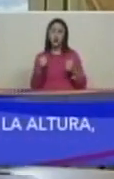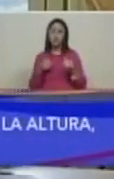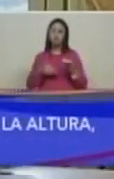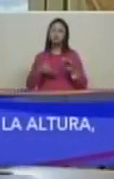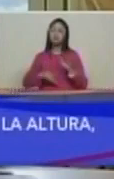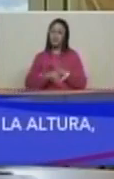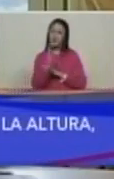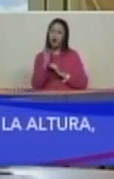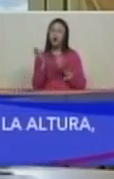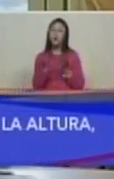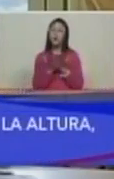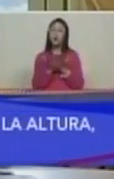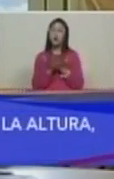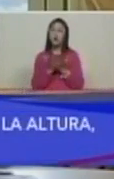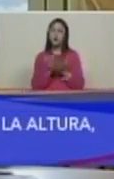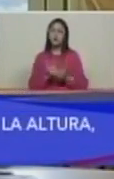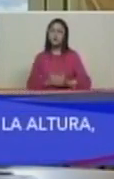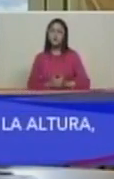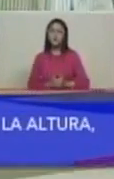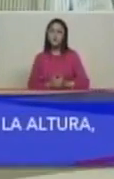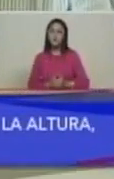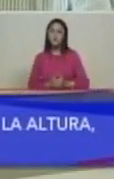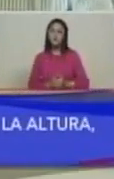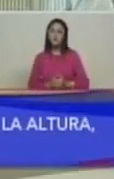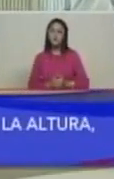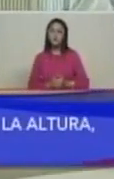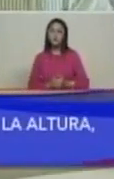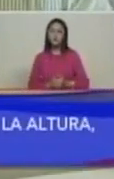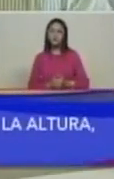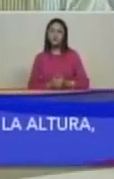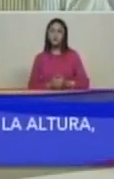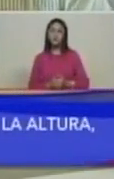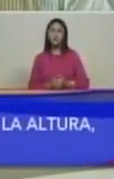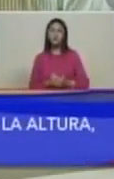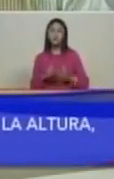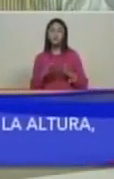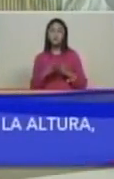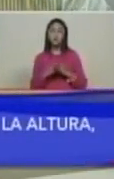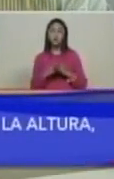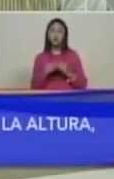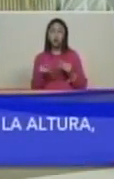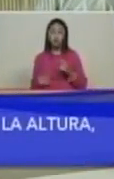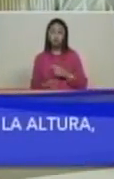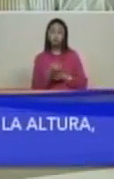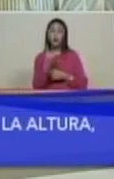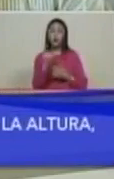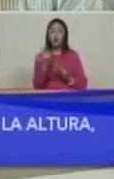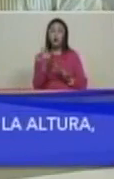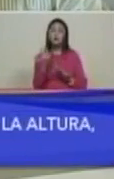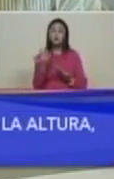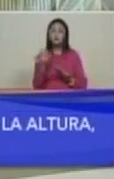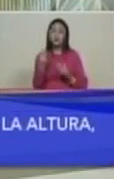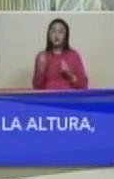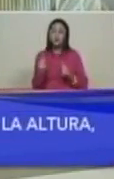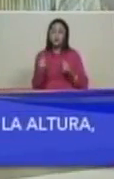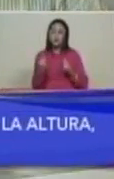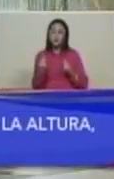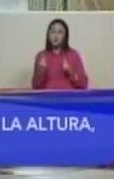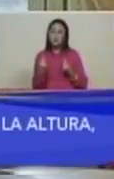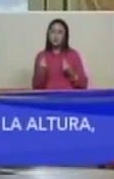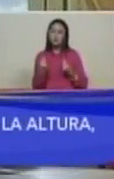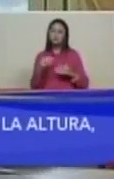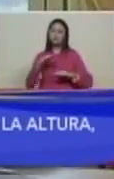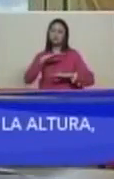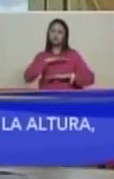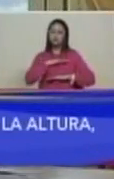escuela y precisamente todo eso va creando un nivel de calidad, de bienestar,